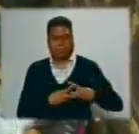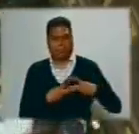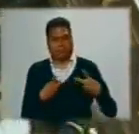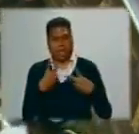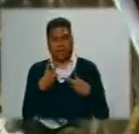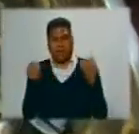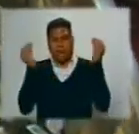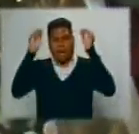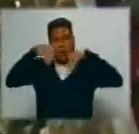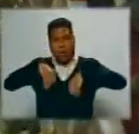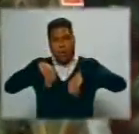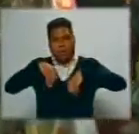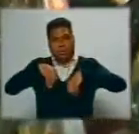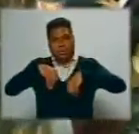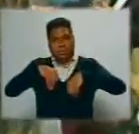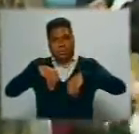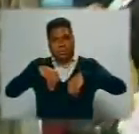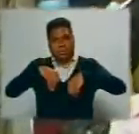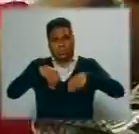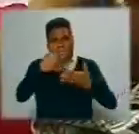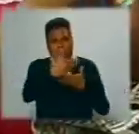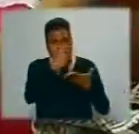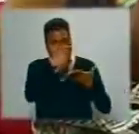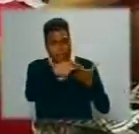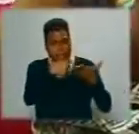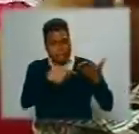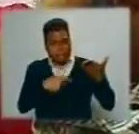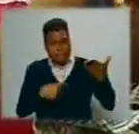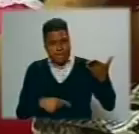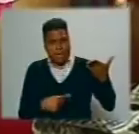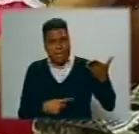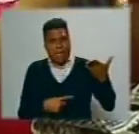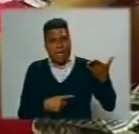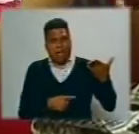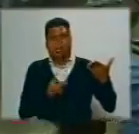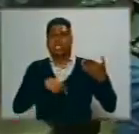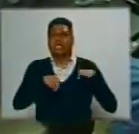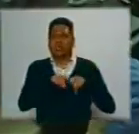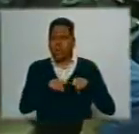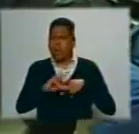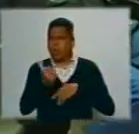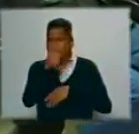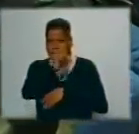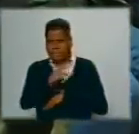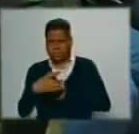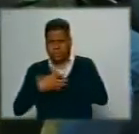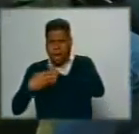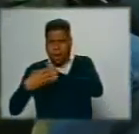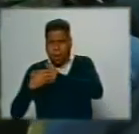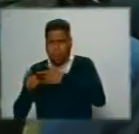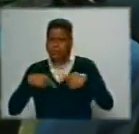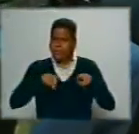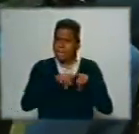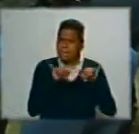acuerdo, dando ejemplo de altura política, sin duda